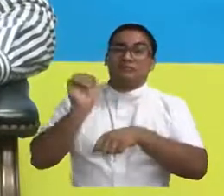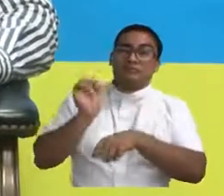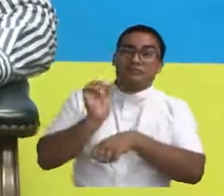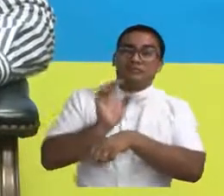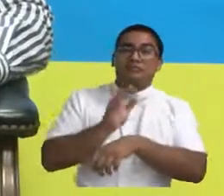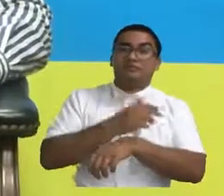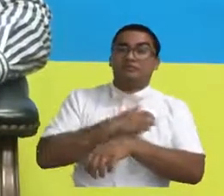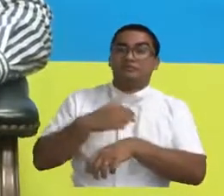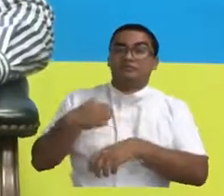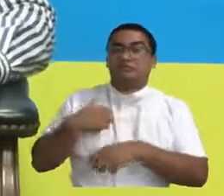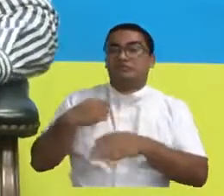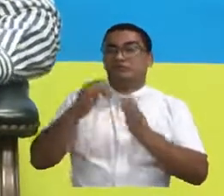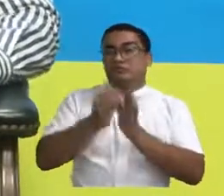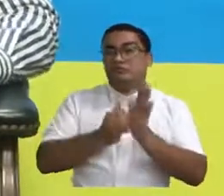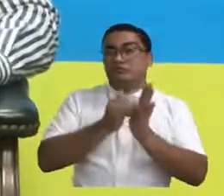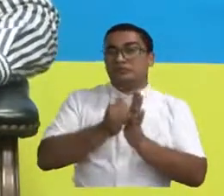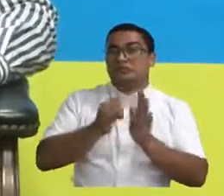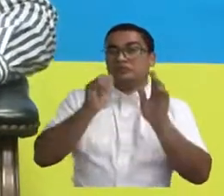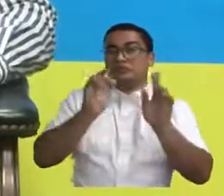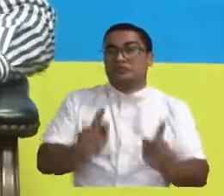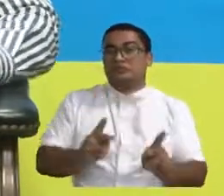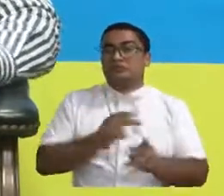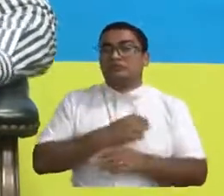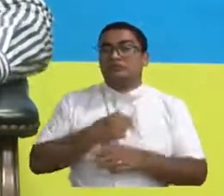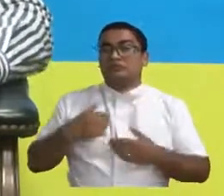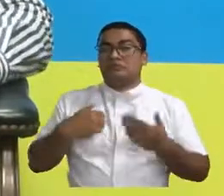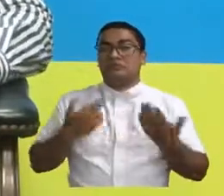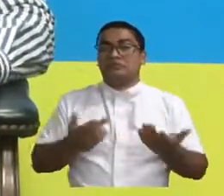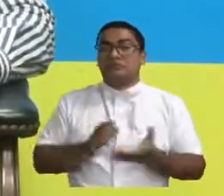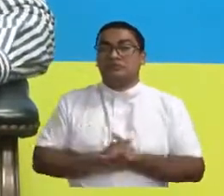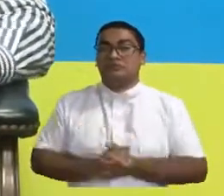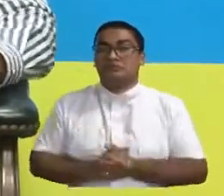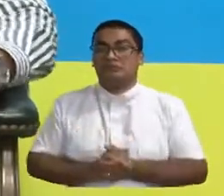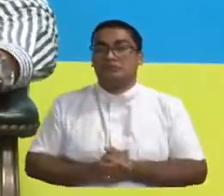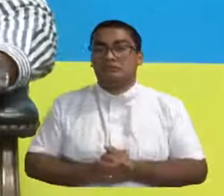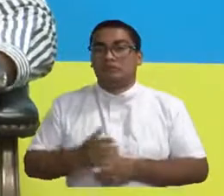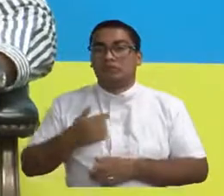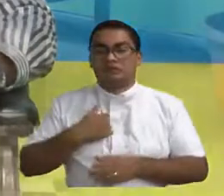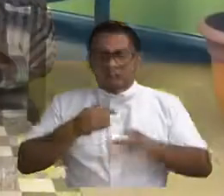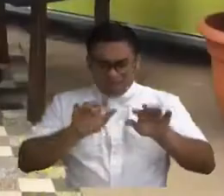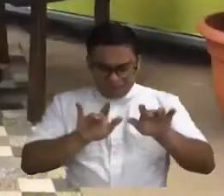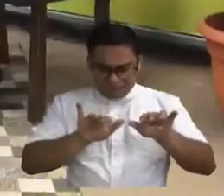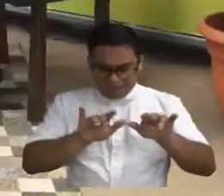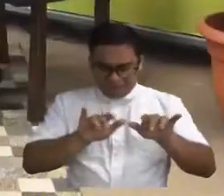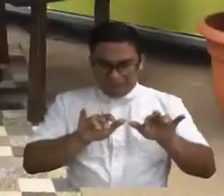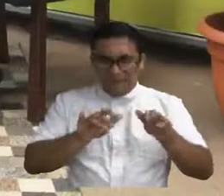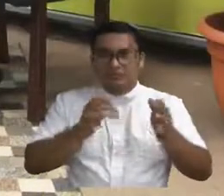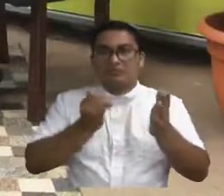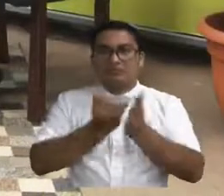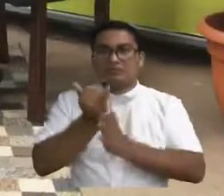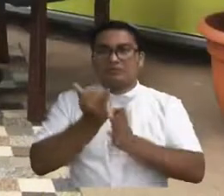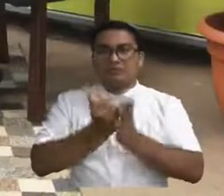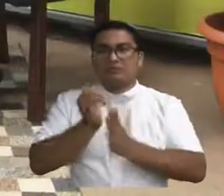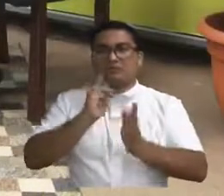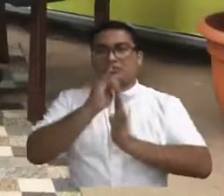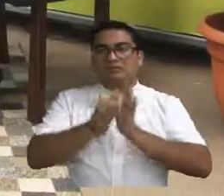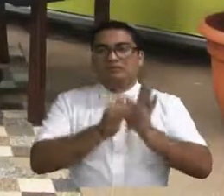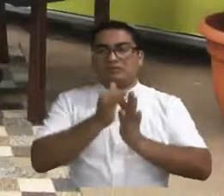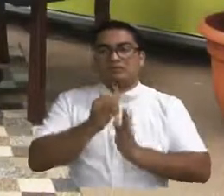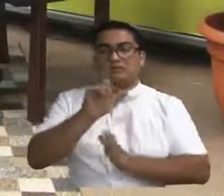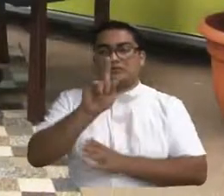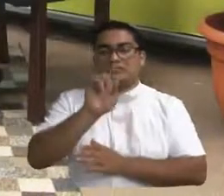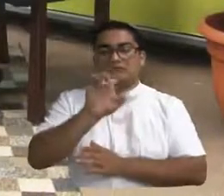doctor o una persona? Pero fíjate que yo me he metido a internet y he puesto solo a técnica de